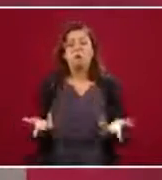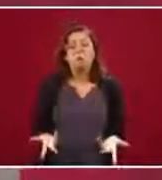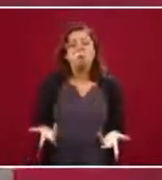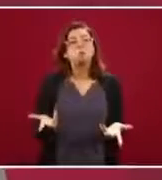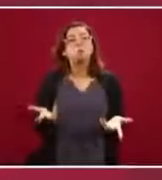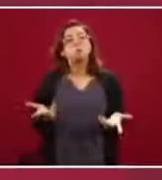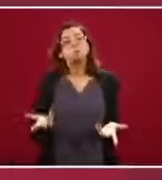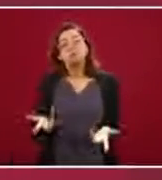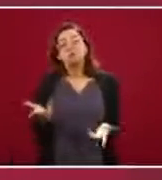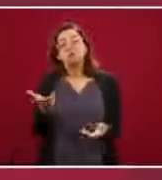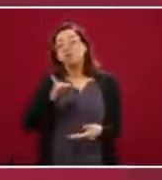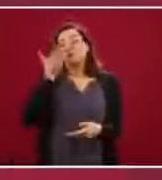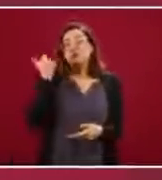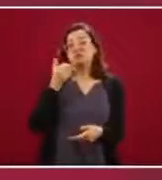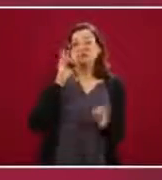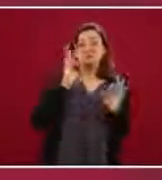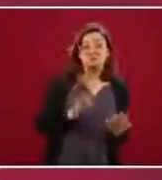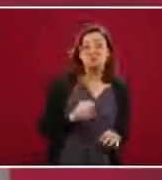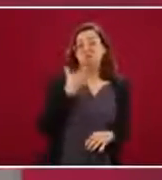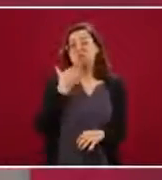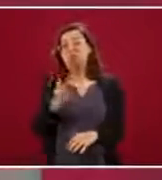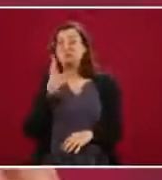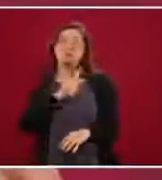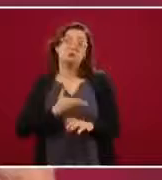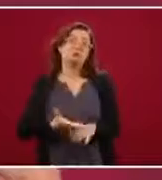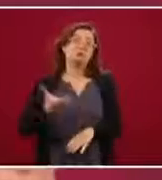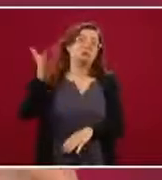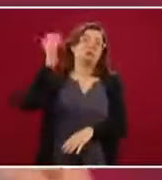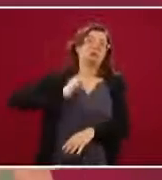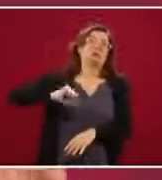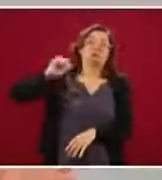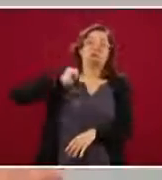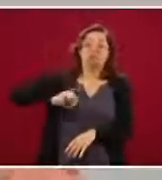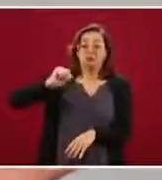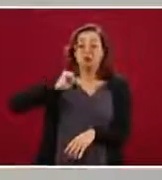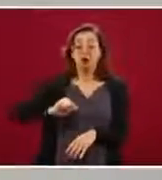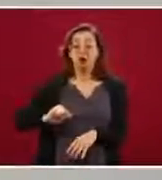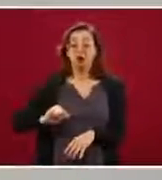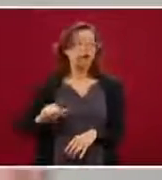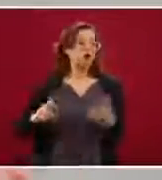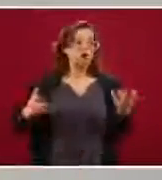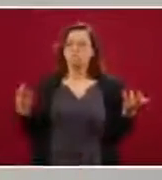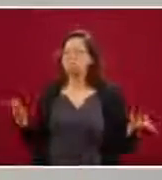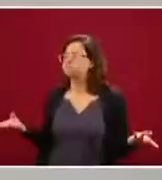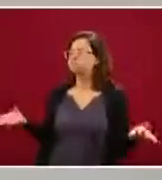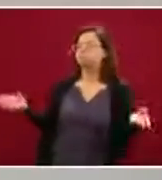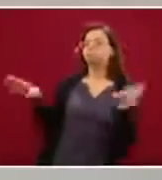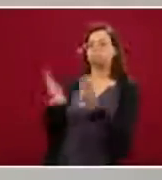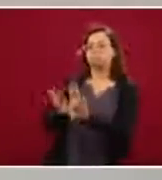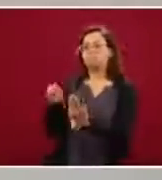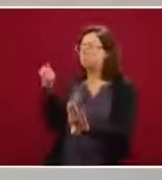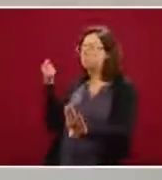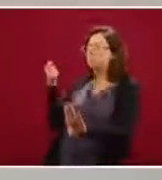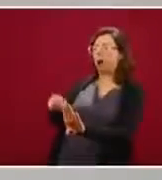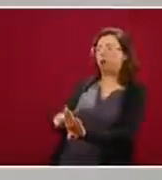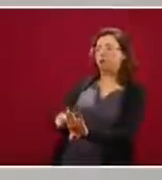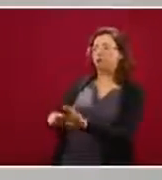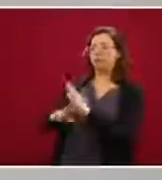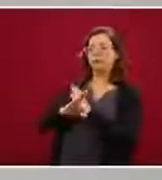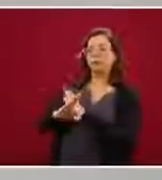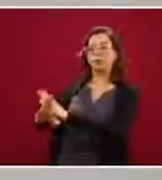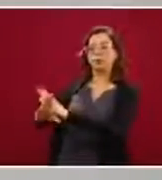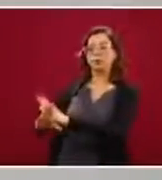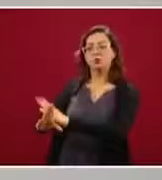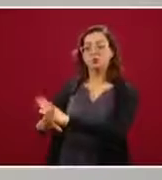tan científico, porque no necesariamente era una era de ciencia, el cerrar las ciudades amuralladas. Y